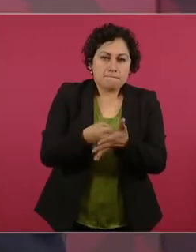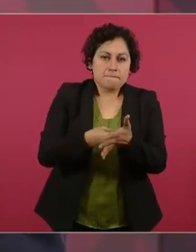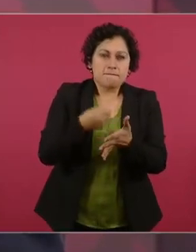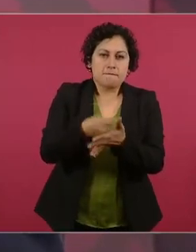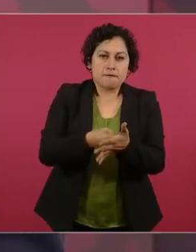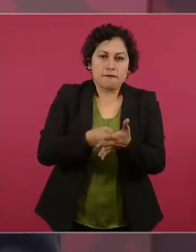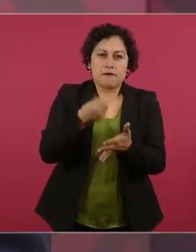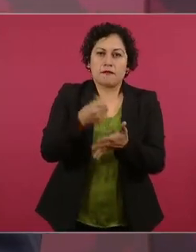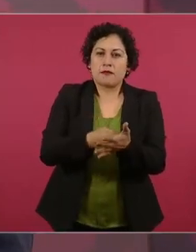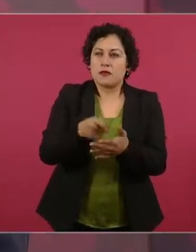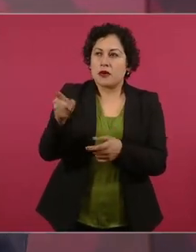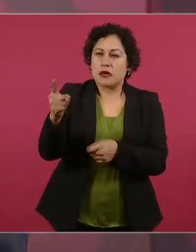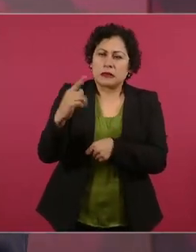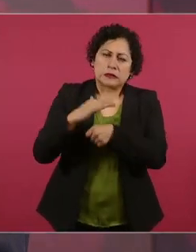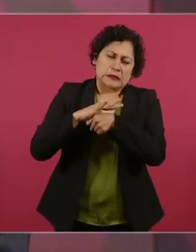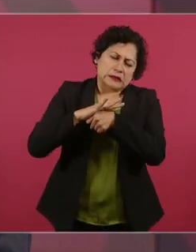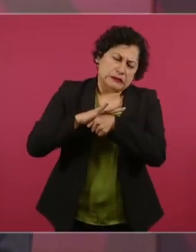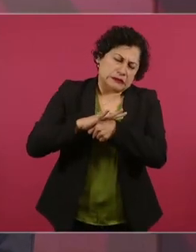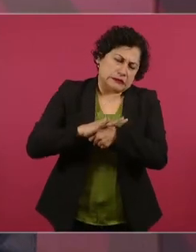tremenda,